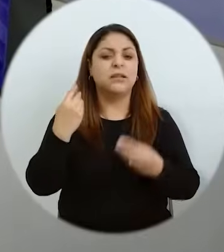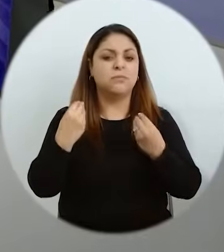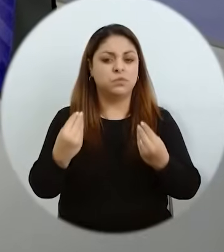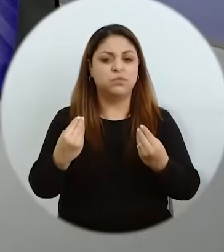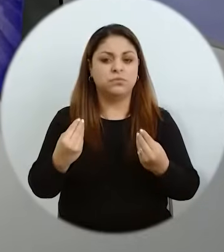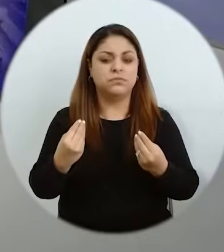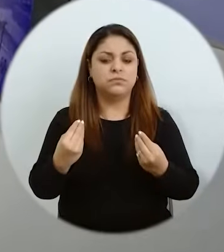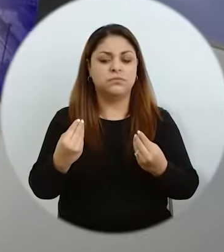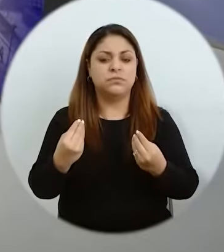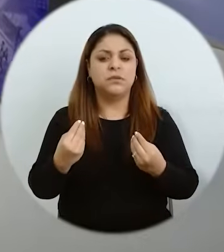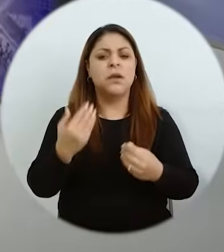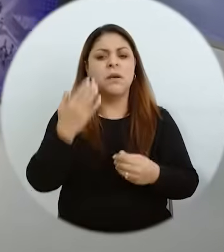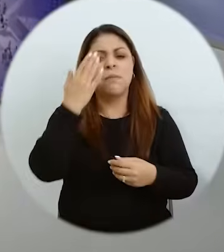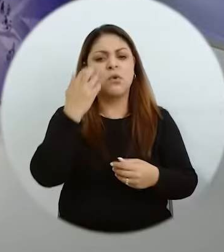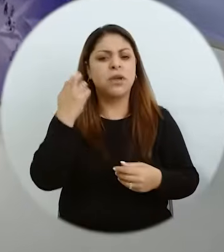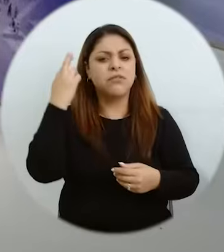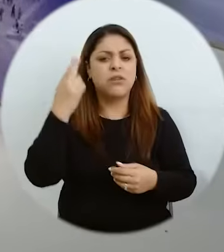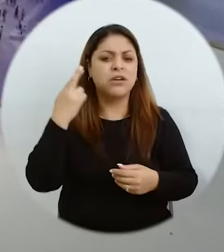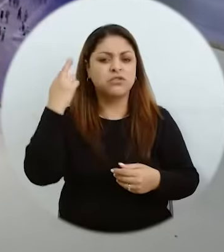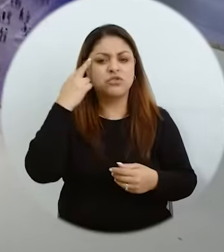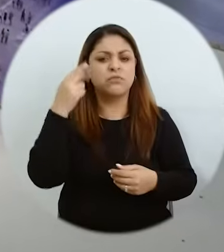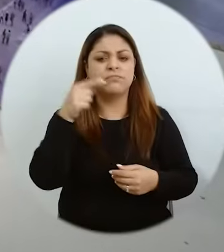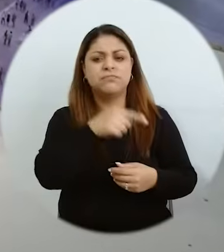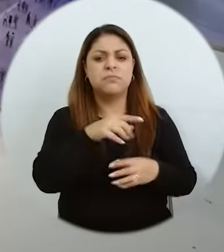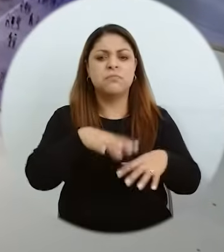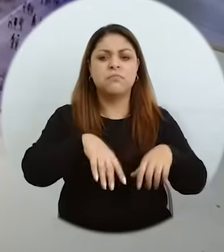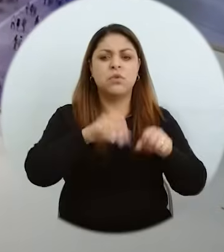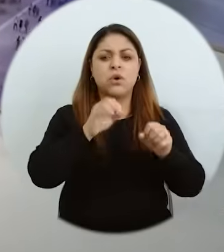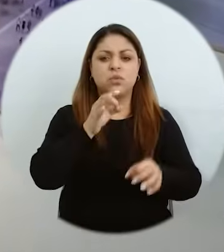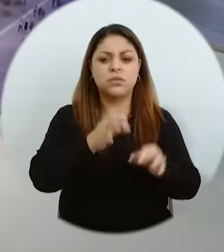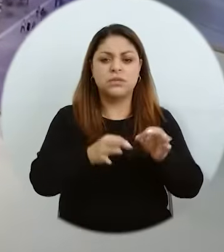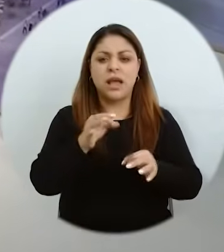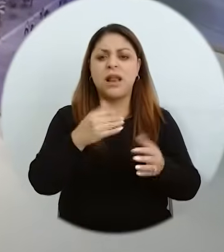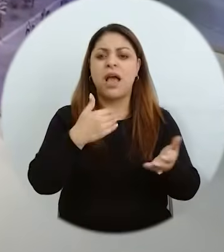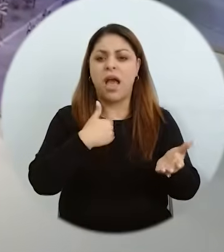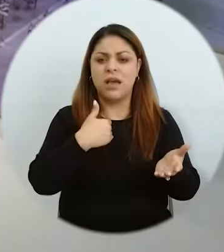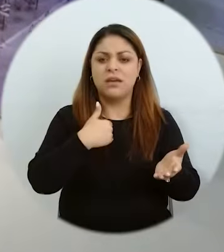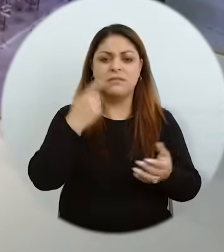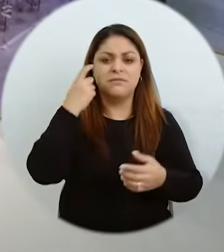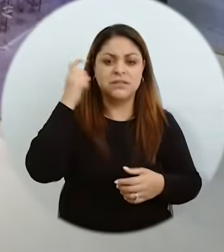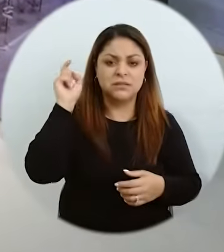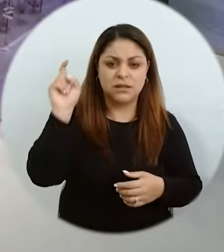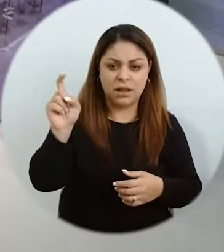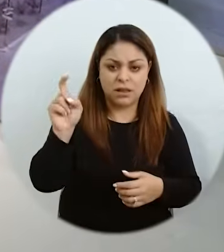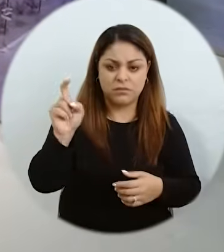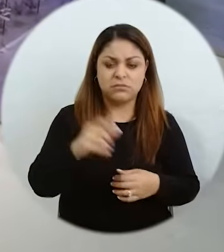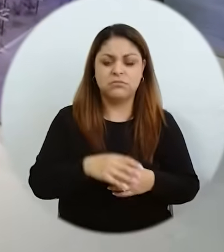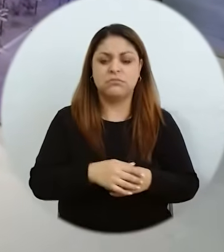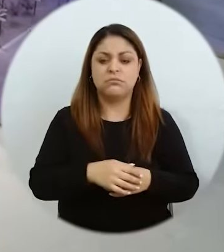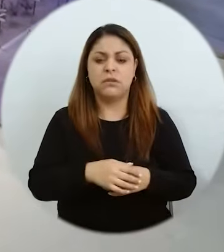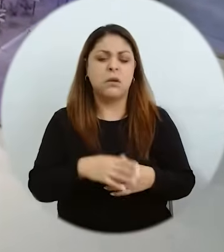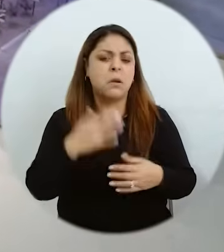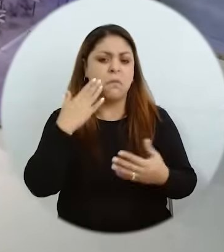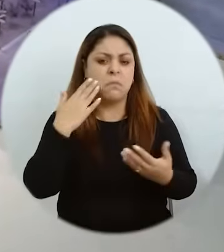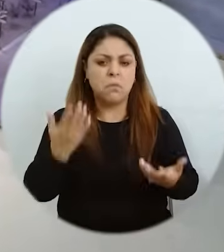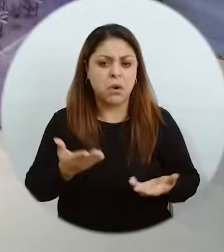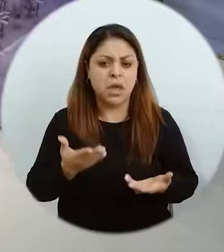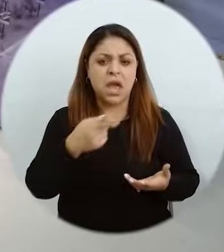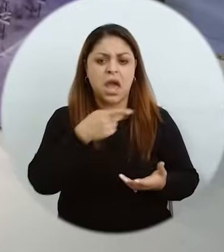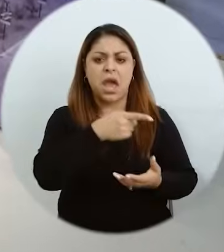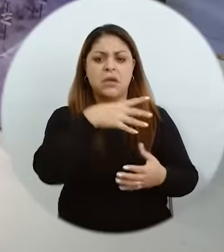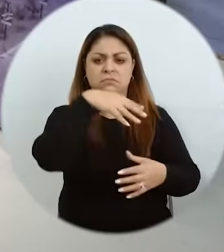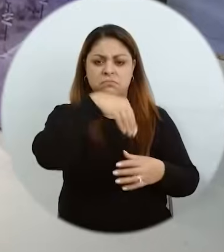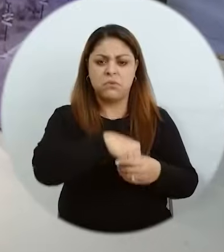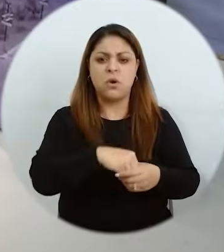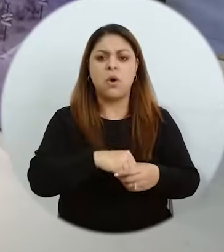veces. ¿Por qué razón tenemos en el Poder Judicial la Fiscalía y por qué el organismo